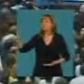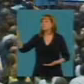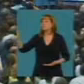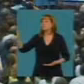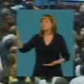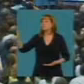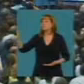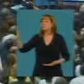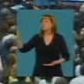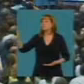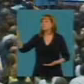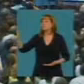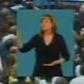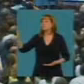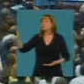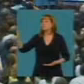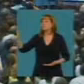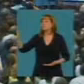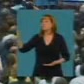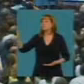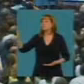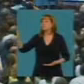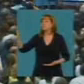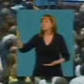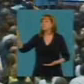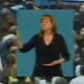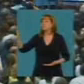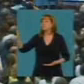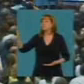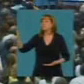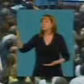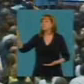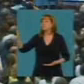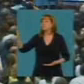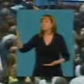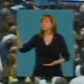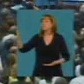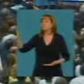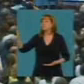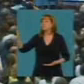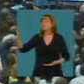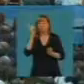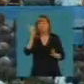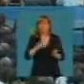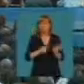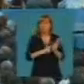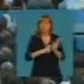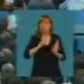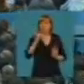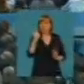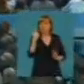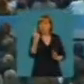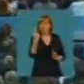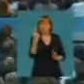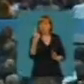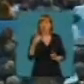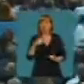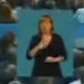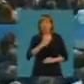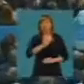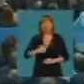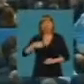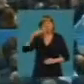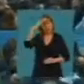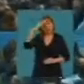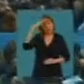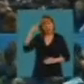Medina, designado jefe de Gabinete de Ministros por decreto número 1 de fecha de hoy, a quien la señora presidenta de la